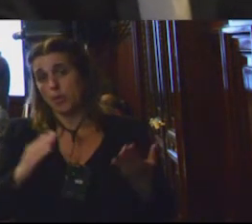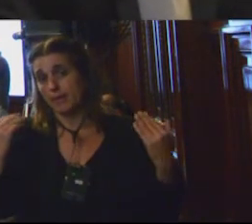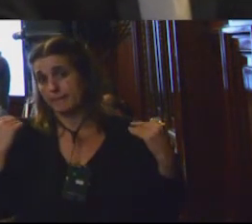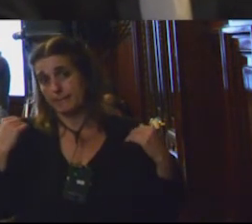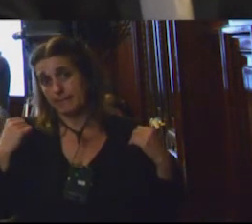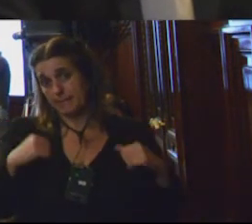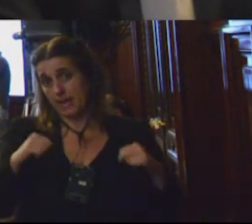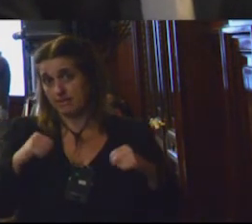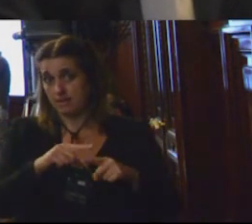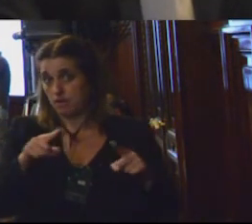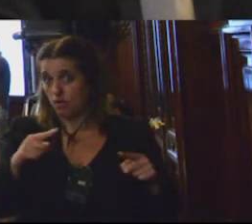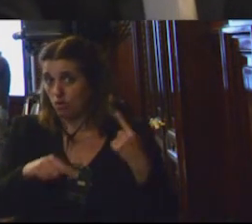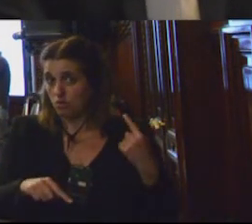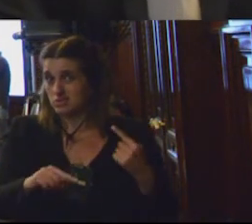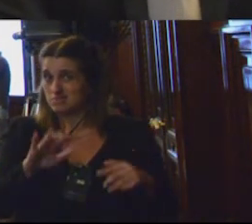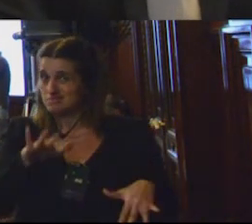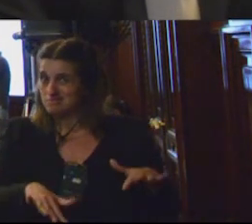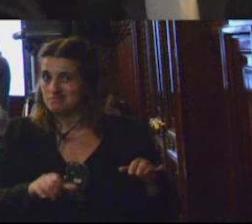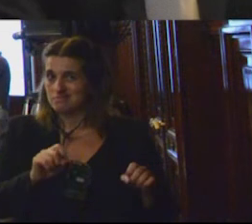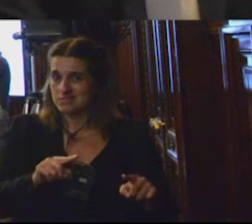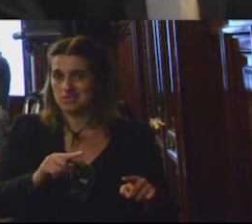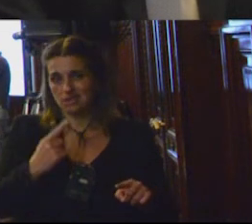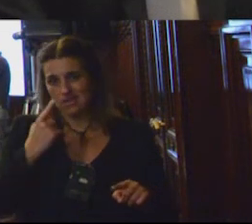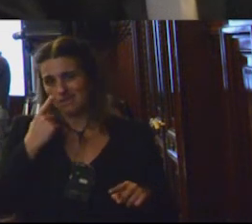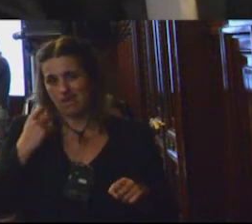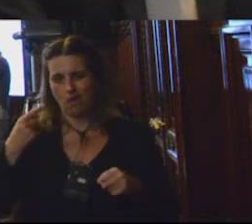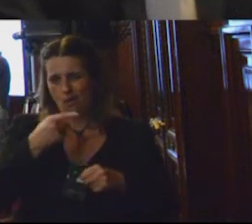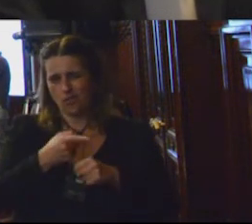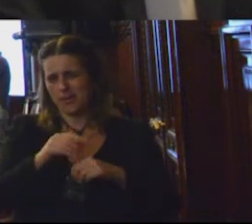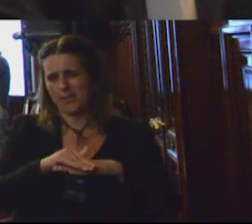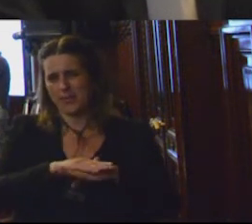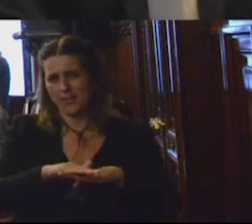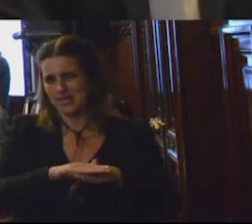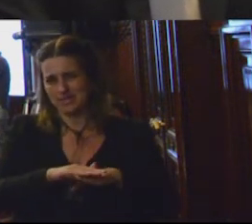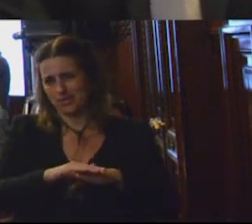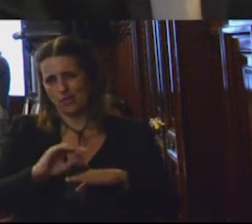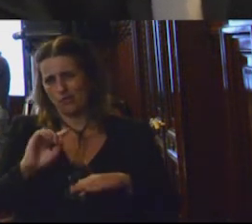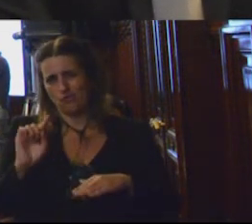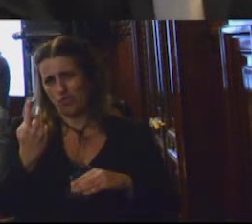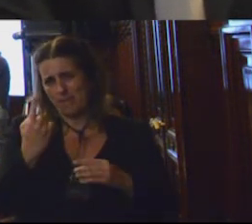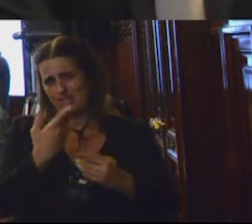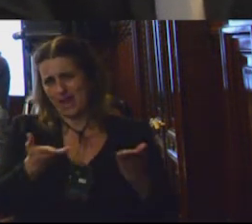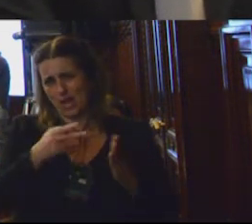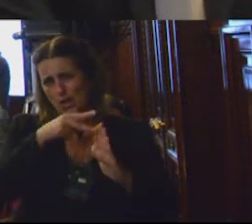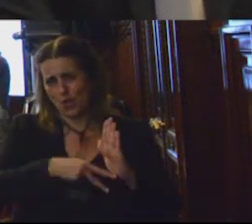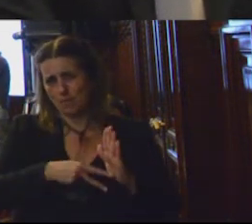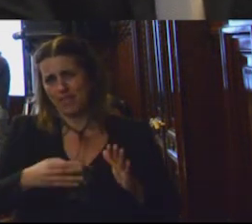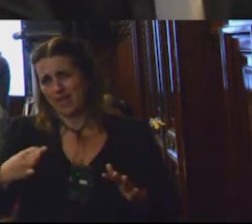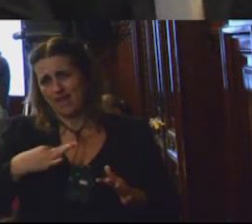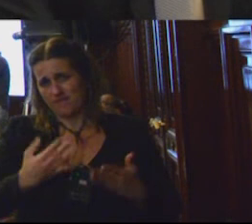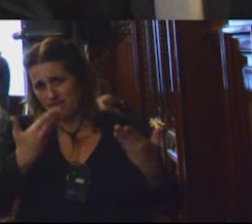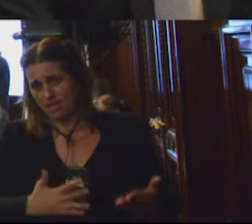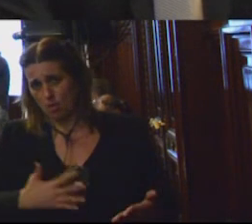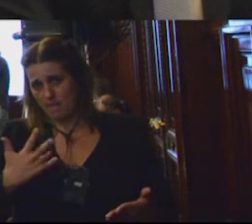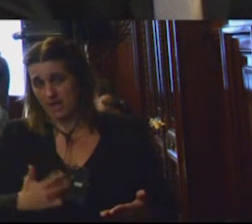natureza, que ofendem os mais básicos princípios da dignidade da pessoa humana. Reitera-se ainda que o cadastro de empregadores que